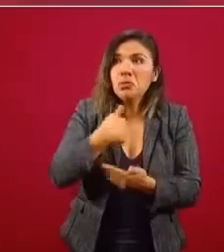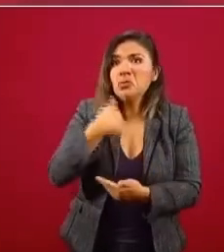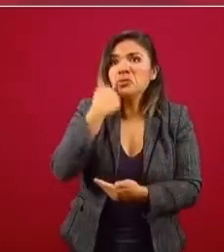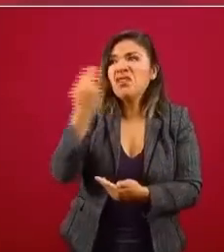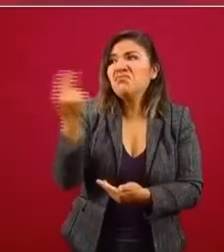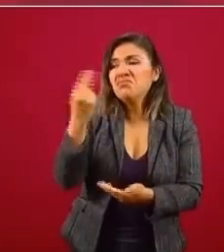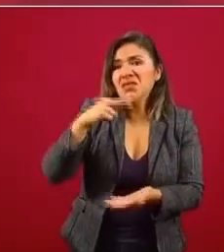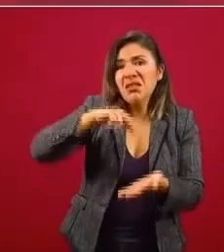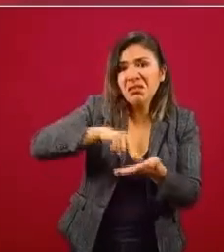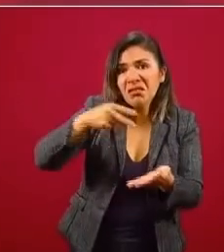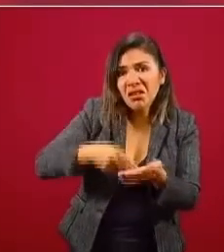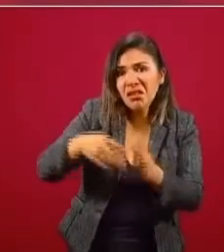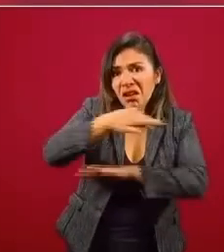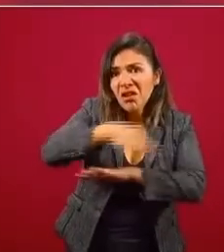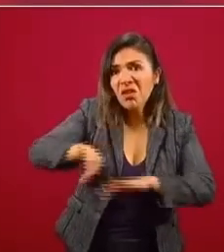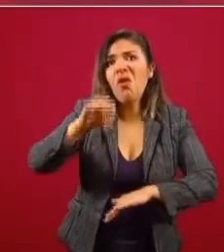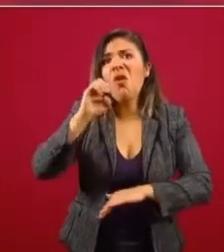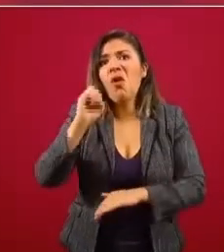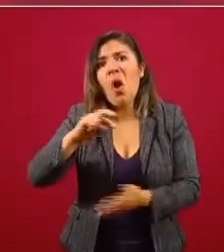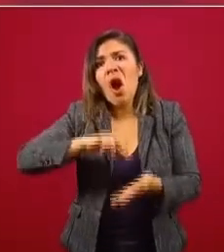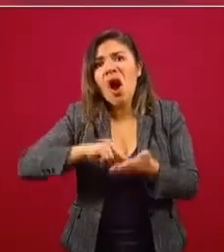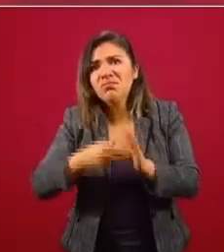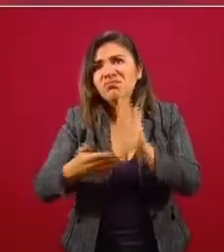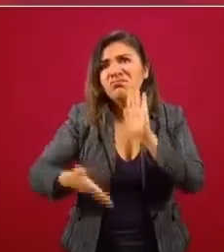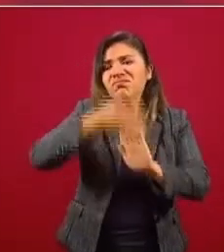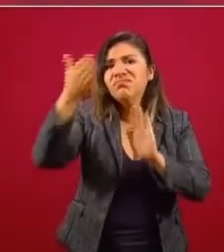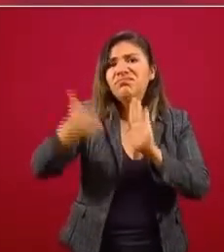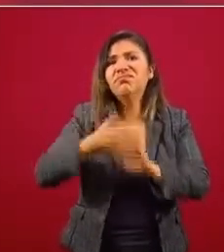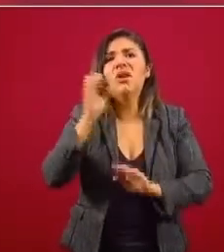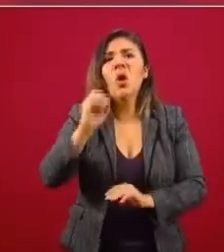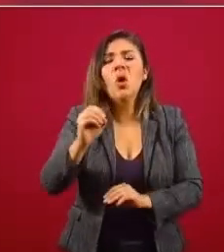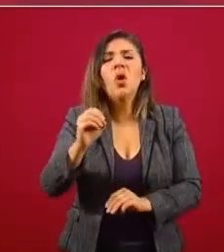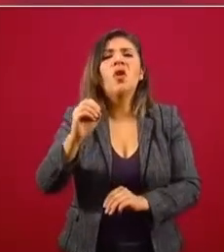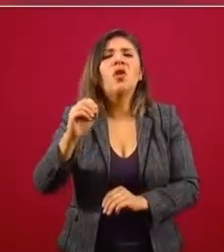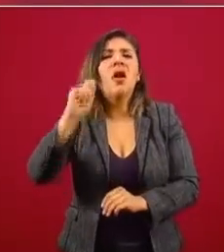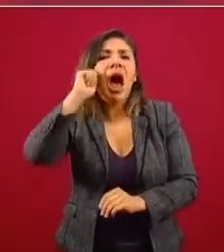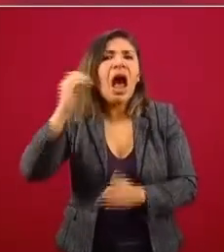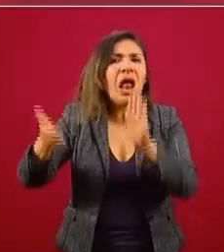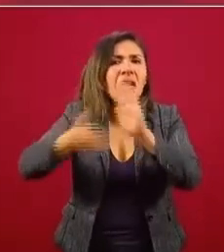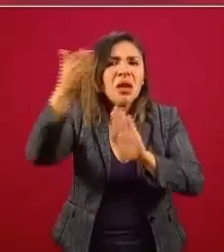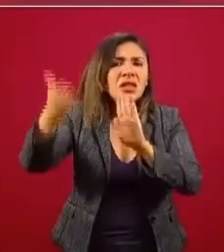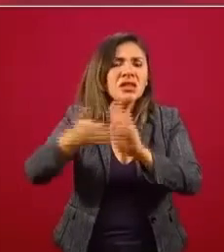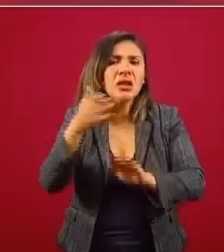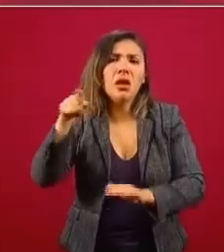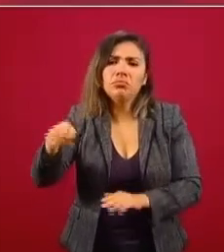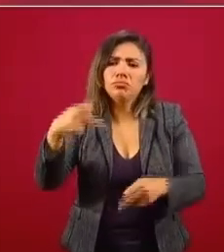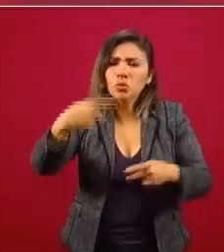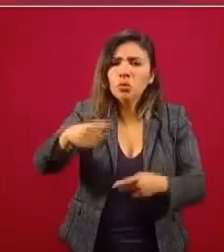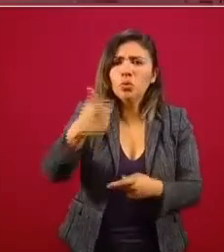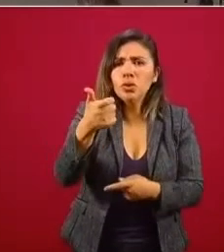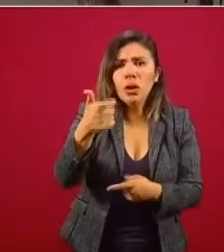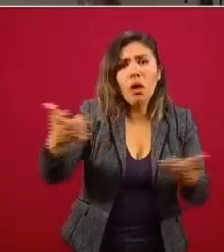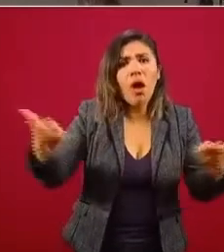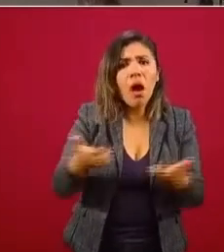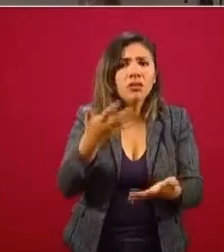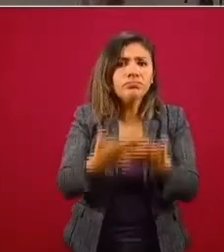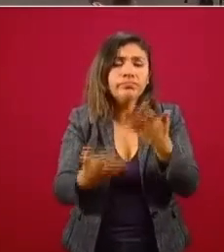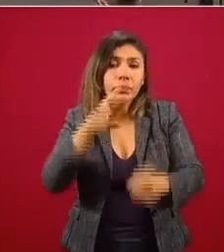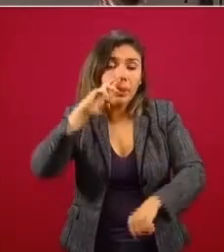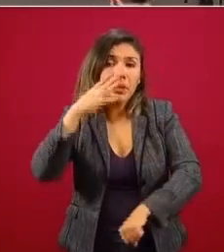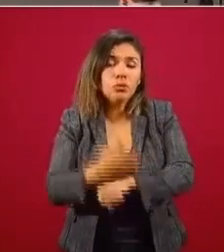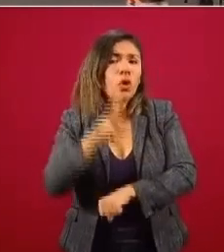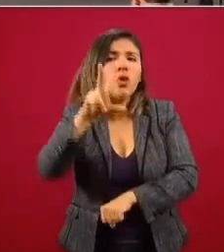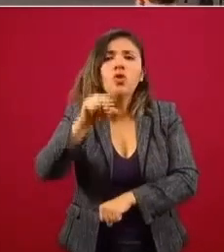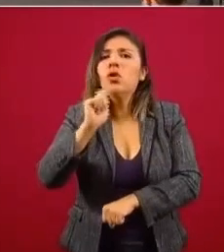ingeniero a un arquitecto a un maestro de obra el maneja su dinero no es una